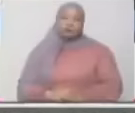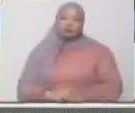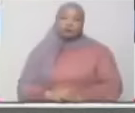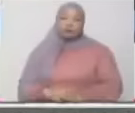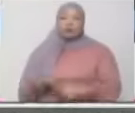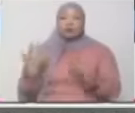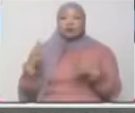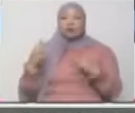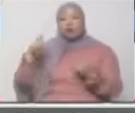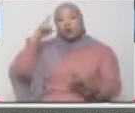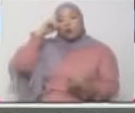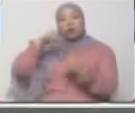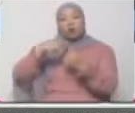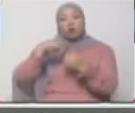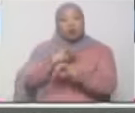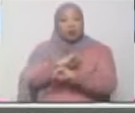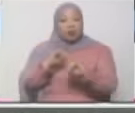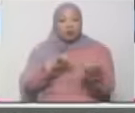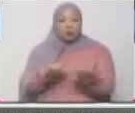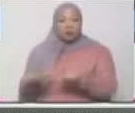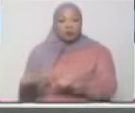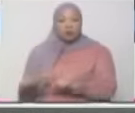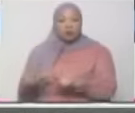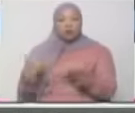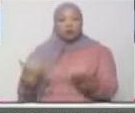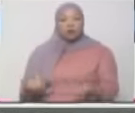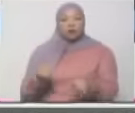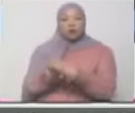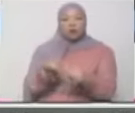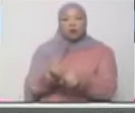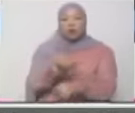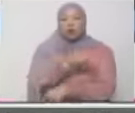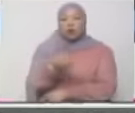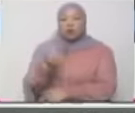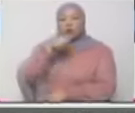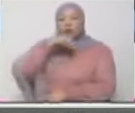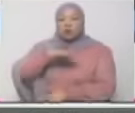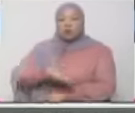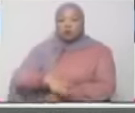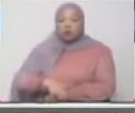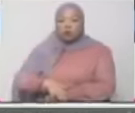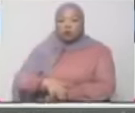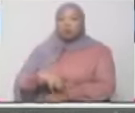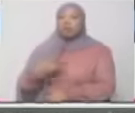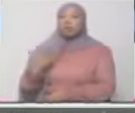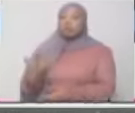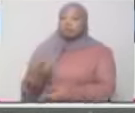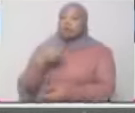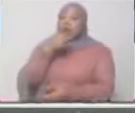Tenemos el rumbo trazado, estamos del lado correcto de la historia, siempre lo digo.